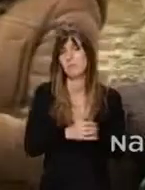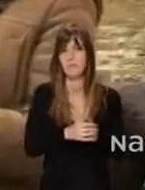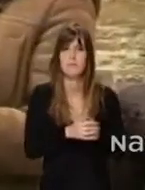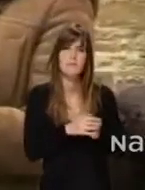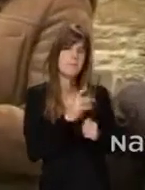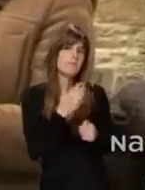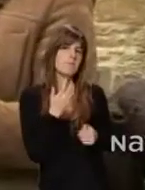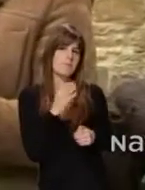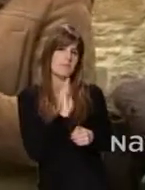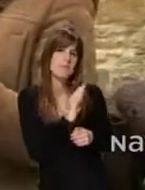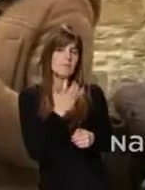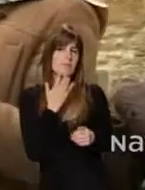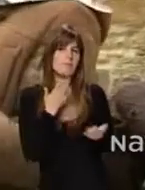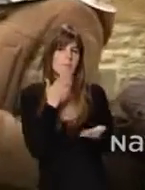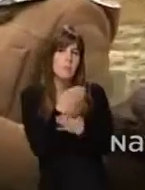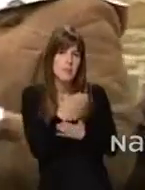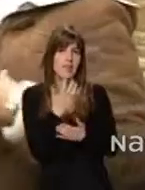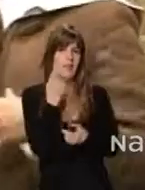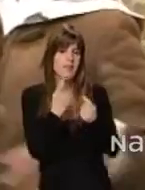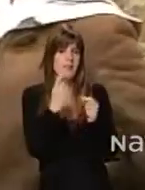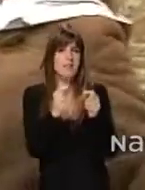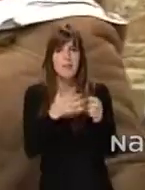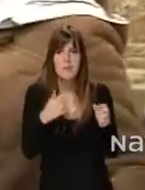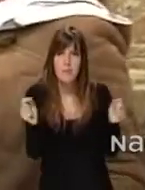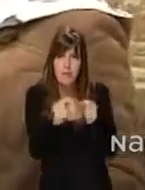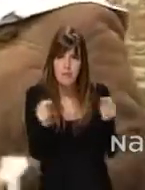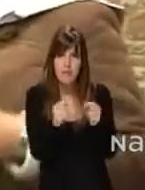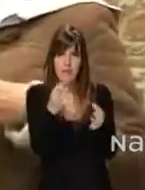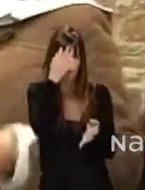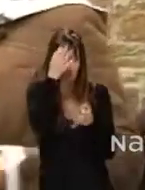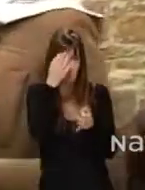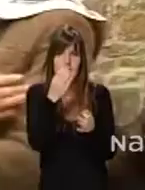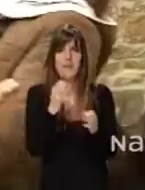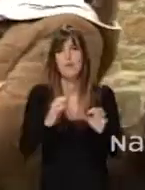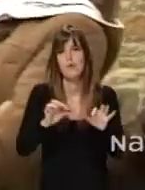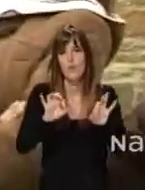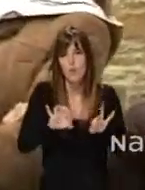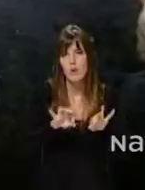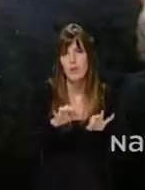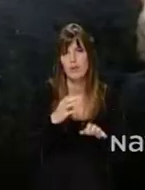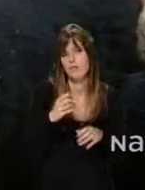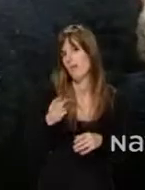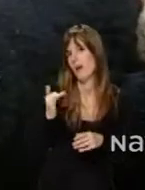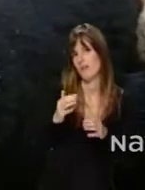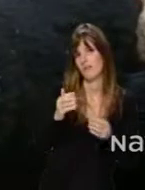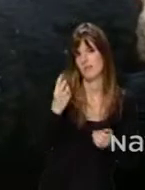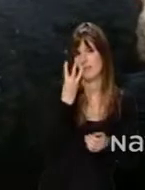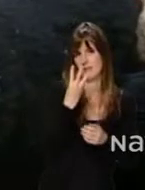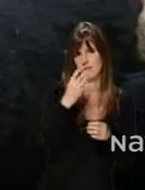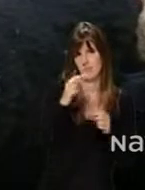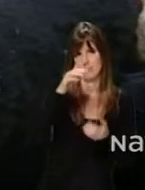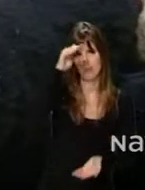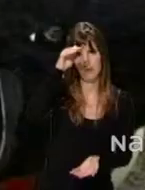te lo piden con ciertas características, lo quiero grande, lo quiero pequeño, lo quiero con ruedas rosas... Hay tres tamaños, o pequeño, mediano y